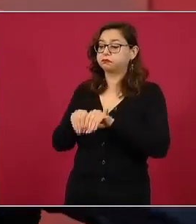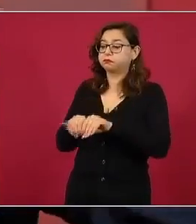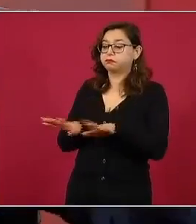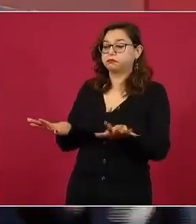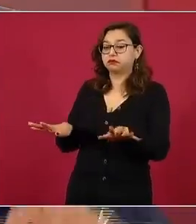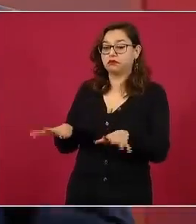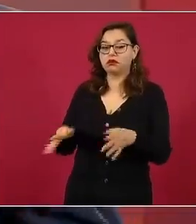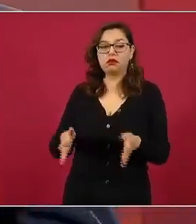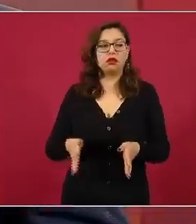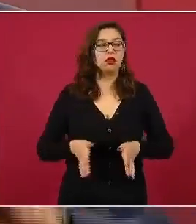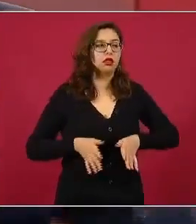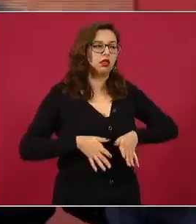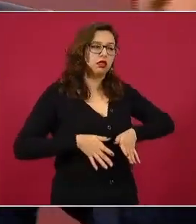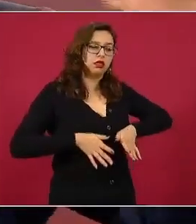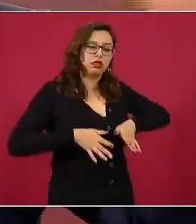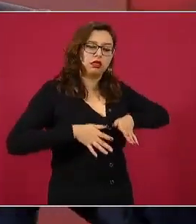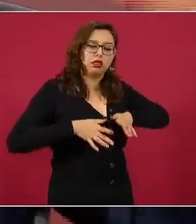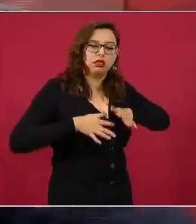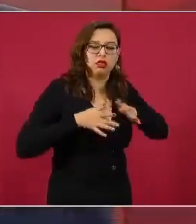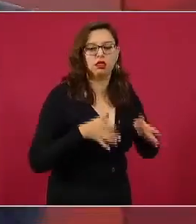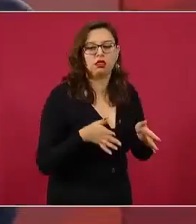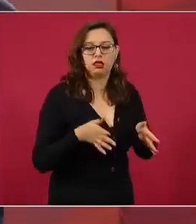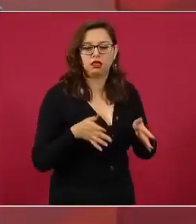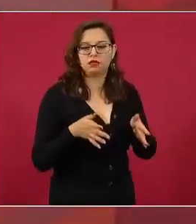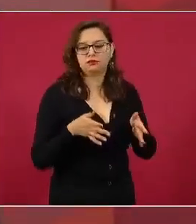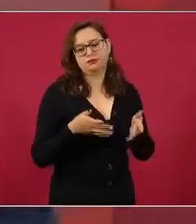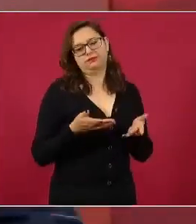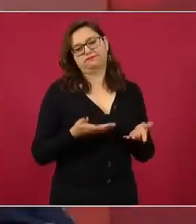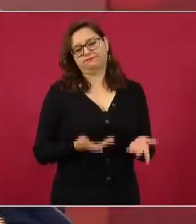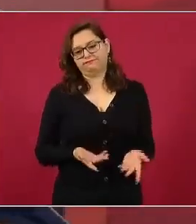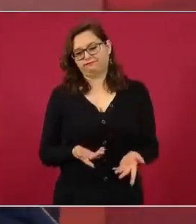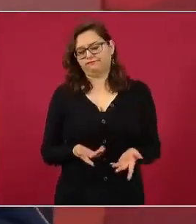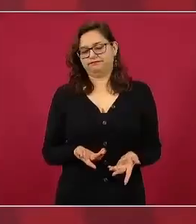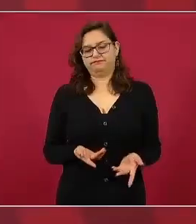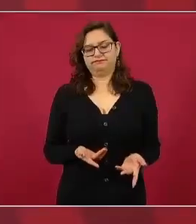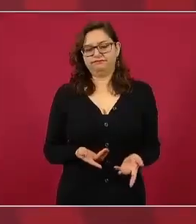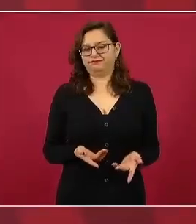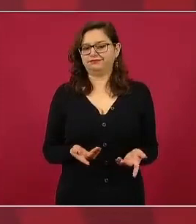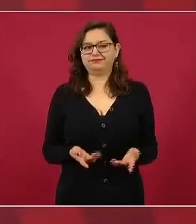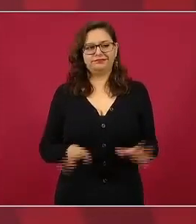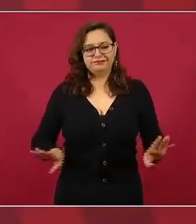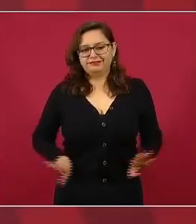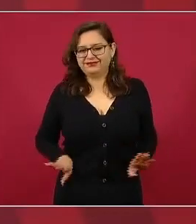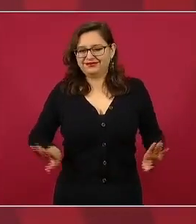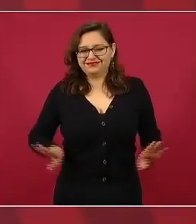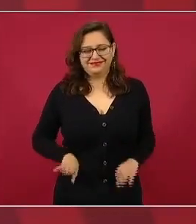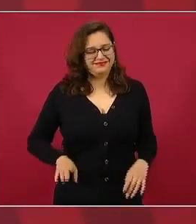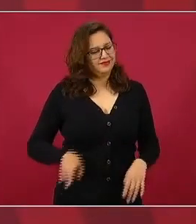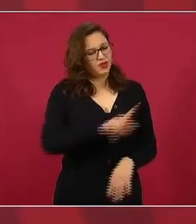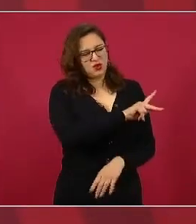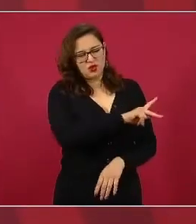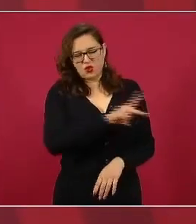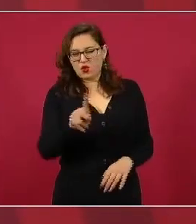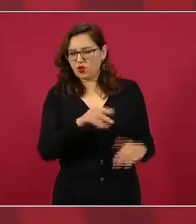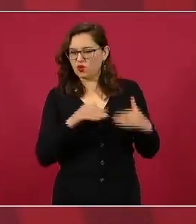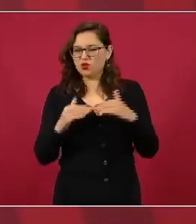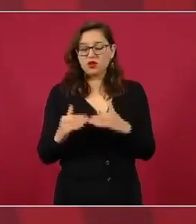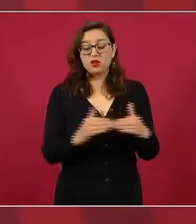distinto esta periodista o este periodista que este otro. No, es como